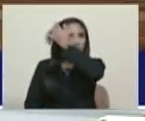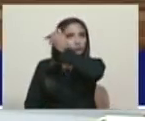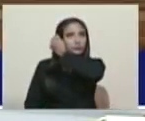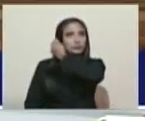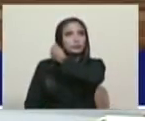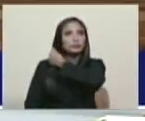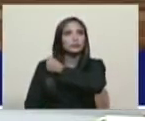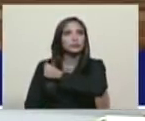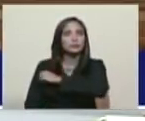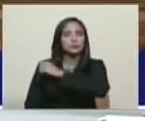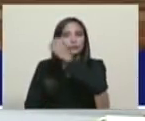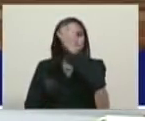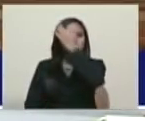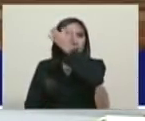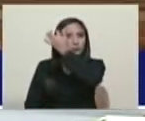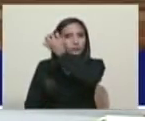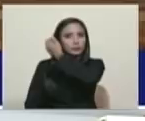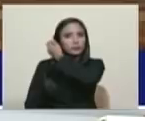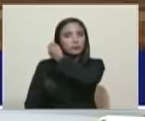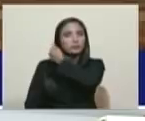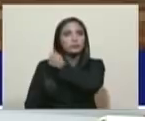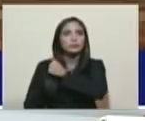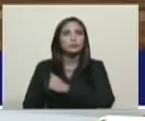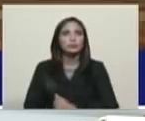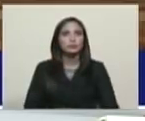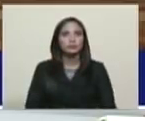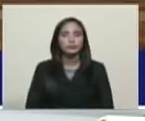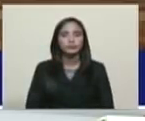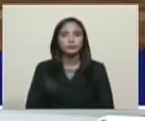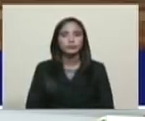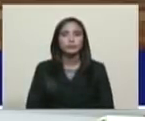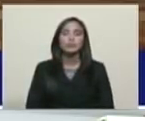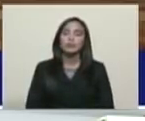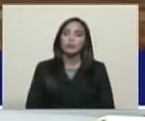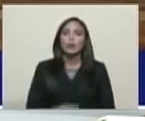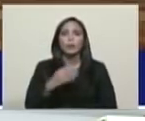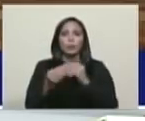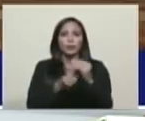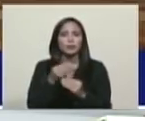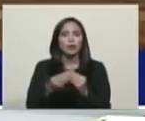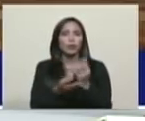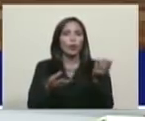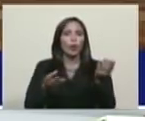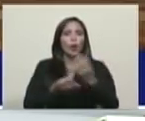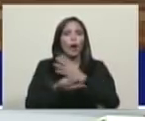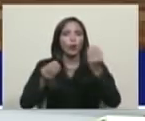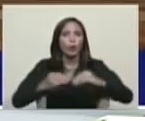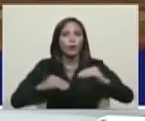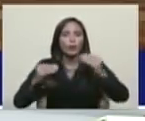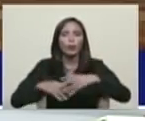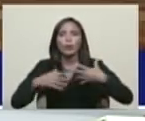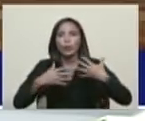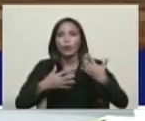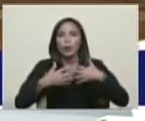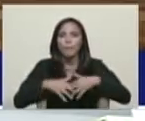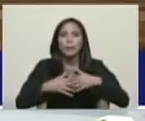hoy firmamos 185 alianzas con asociaciones de mineros